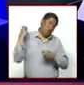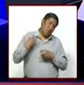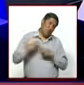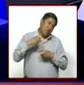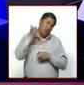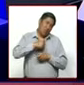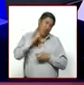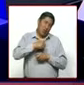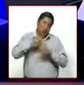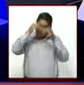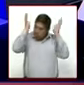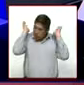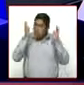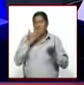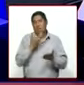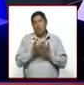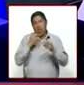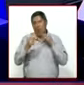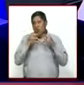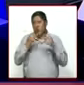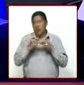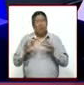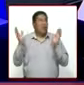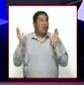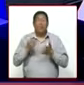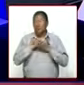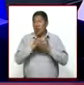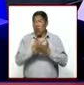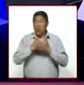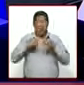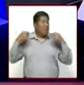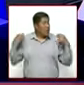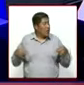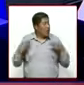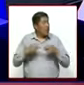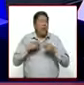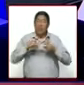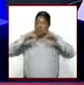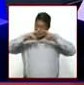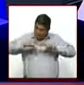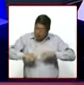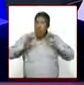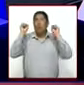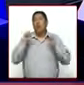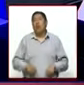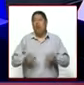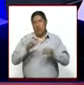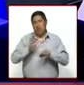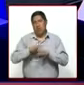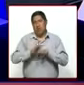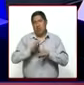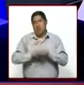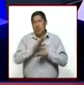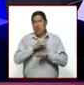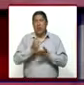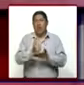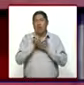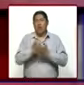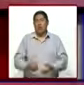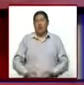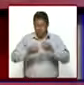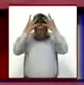para las mujeres. Qué buena noticia. Mm. O sea, realmente, además, te ayuda a acelerar estos estudios y estos diagnósticos que pueden ser preventivos y te ayuda